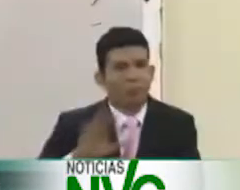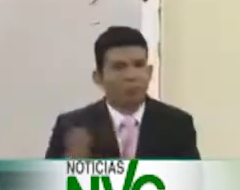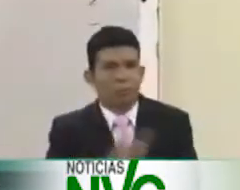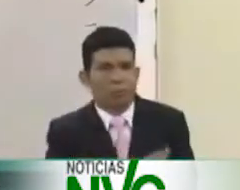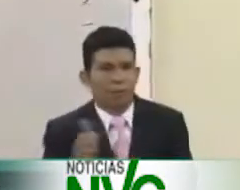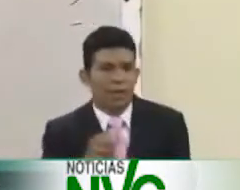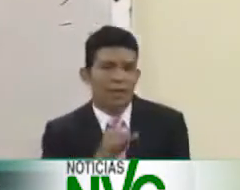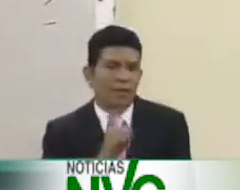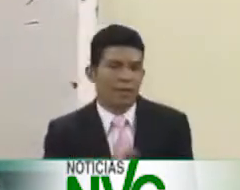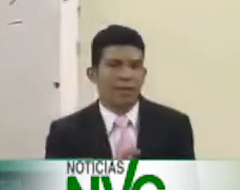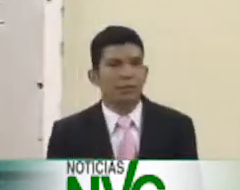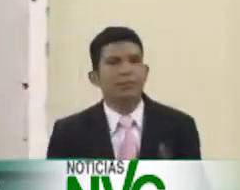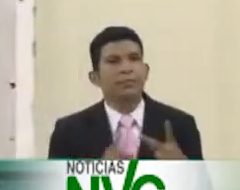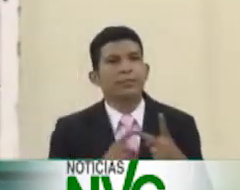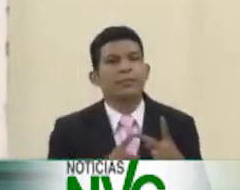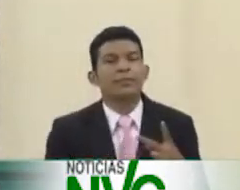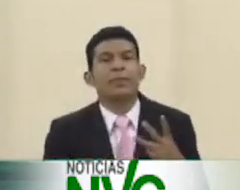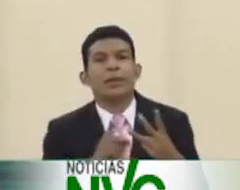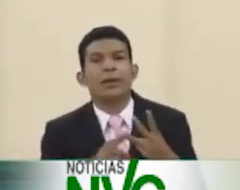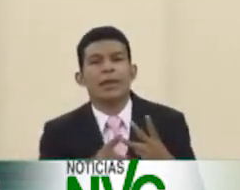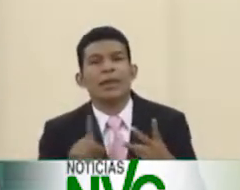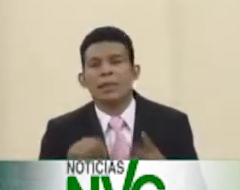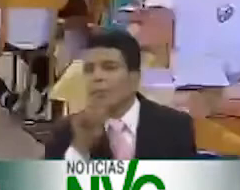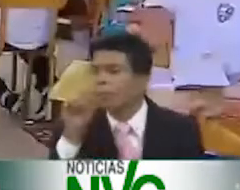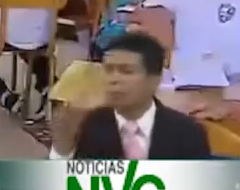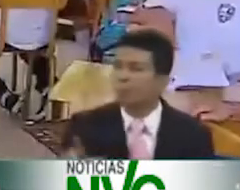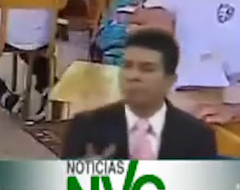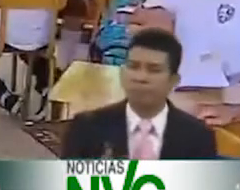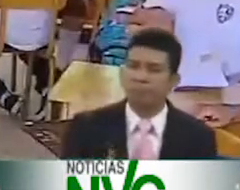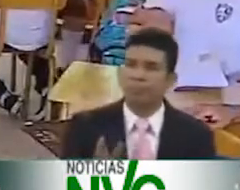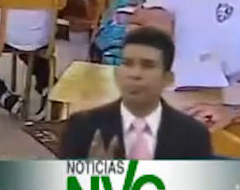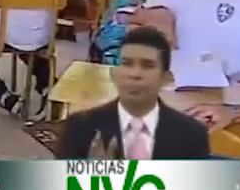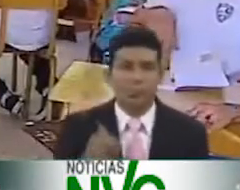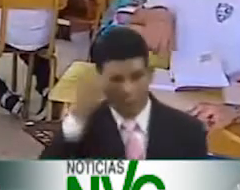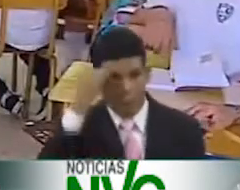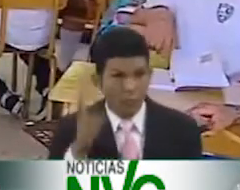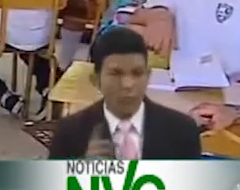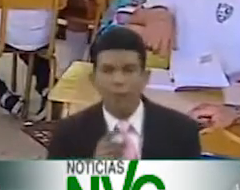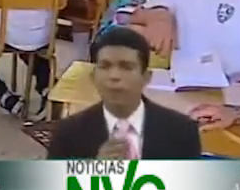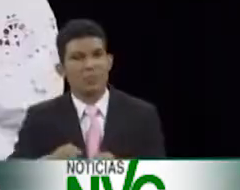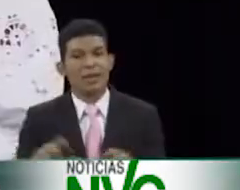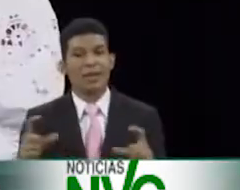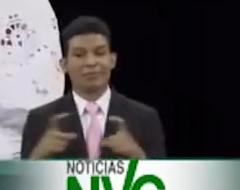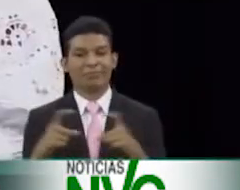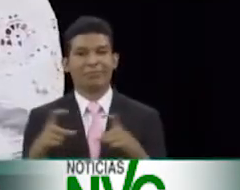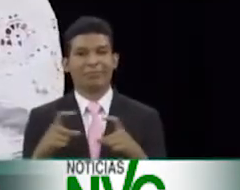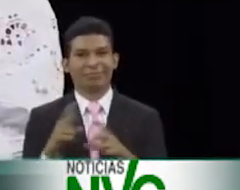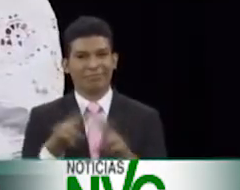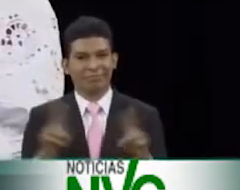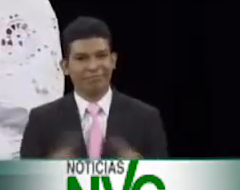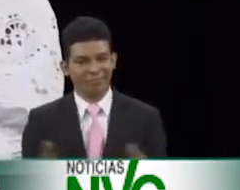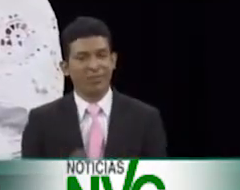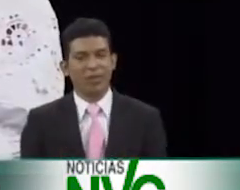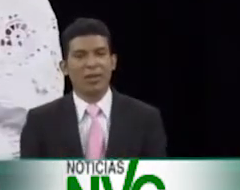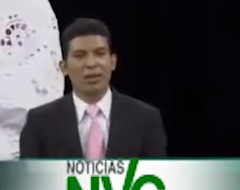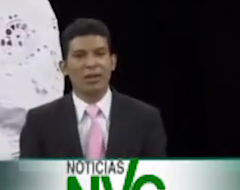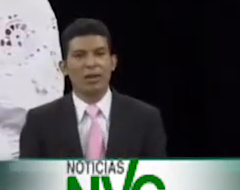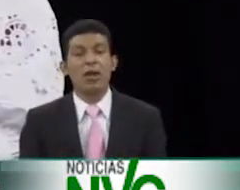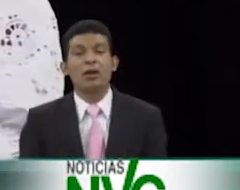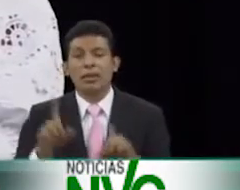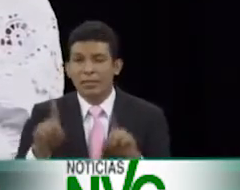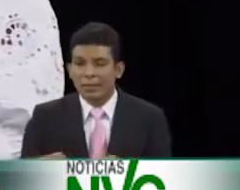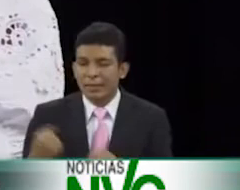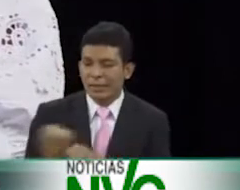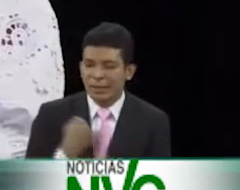del Cauca destacó el compromiso de todo el sector educativo para enfrentar esta situación. Es importante resaltar también todo el trabajo